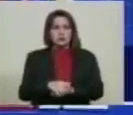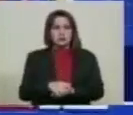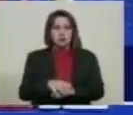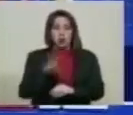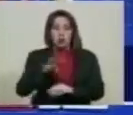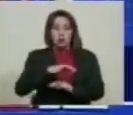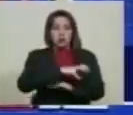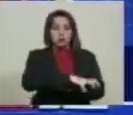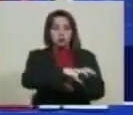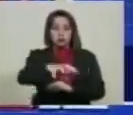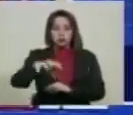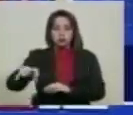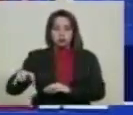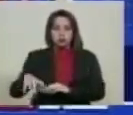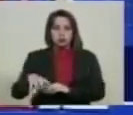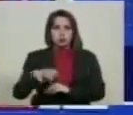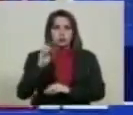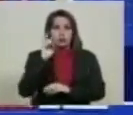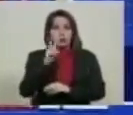cardinales del planeta,